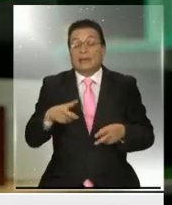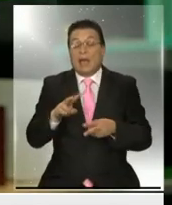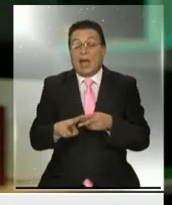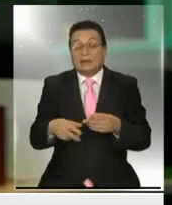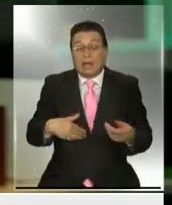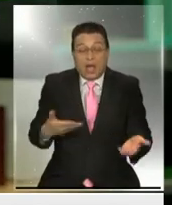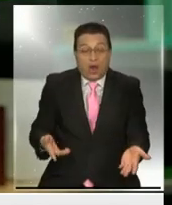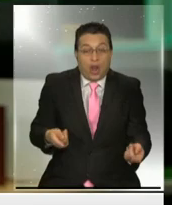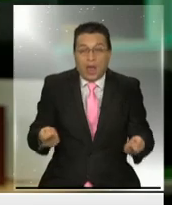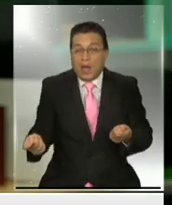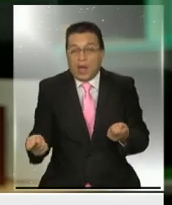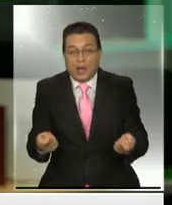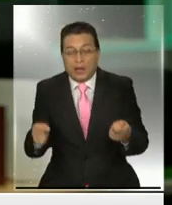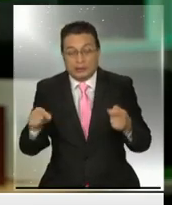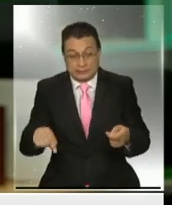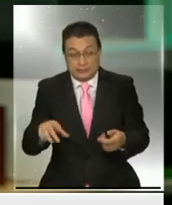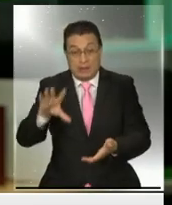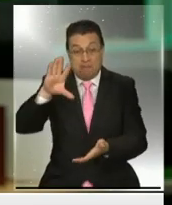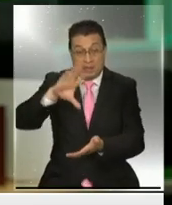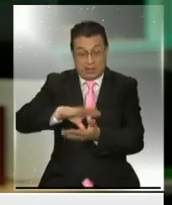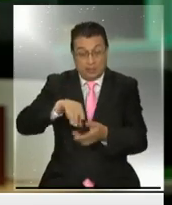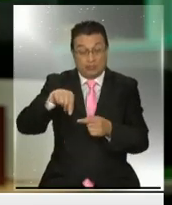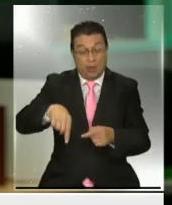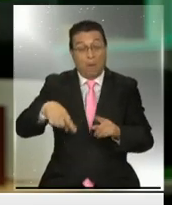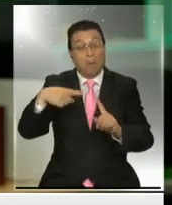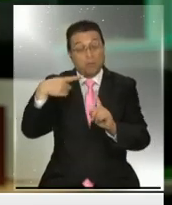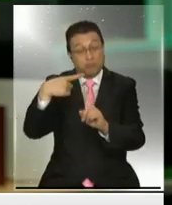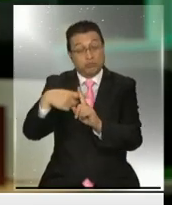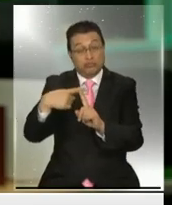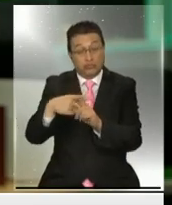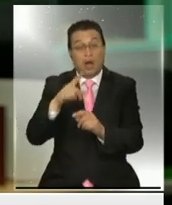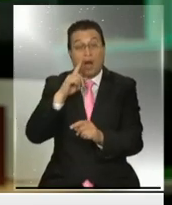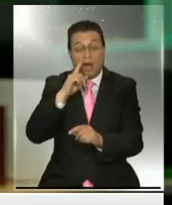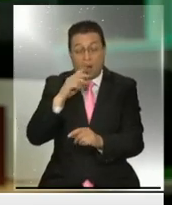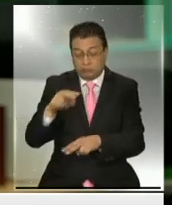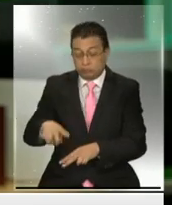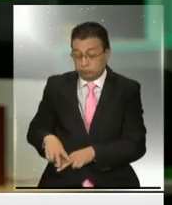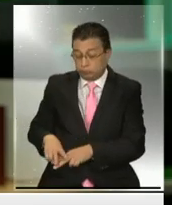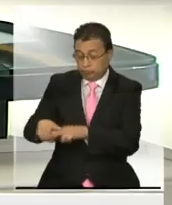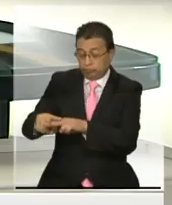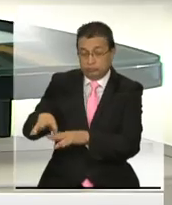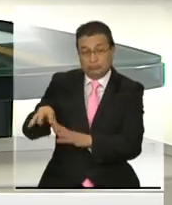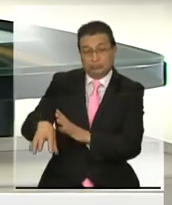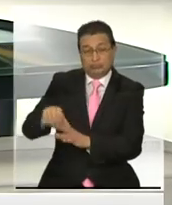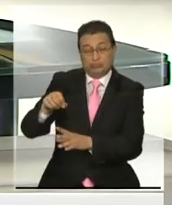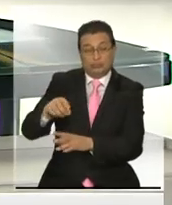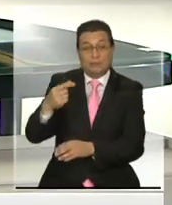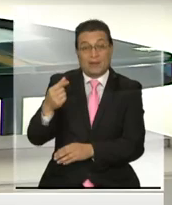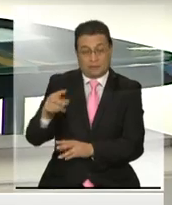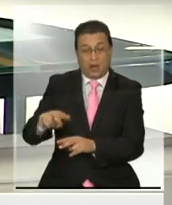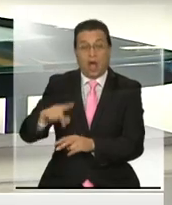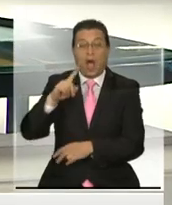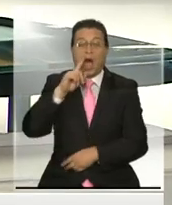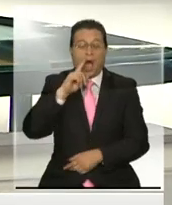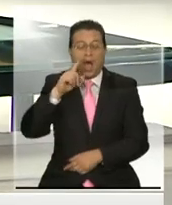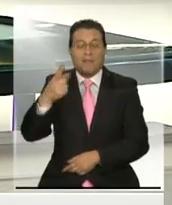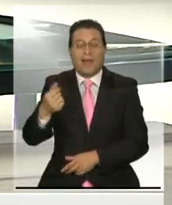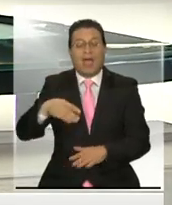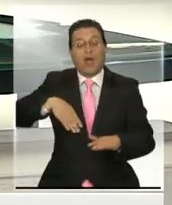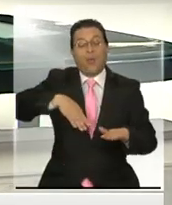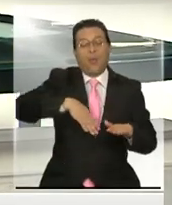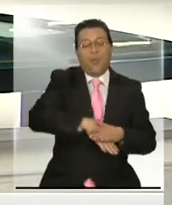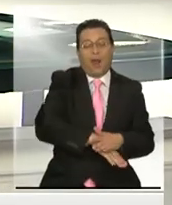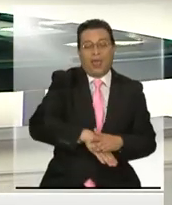intertanto el país está en una condición muy favorable de recursos disponibles por la vida de los fondos soberanos que se llama aquí el gobierno el estado